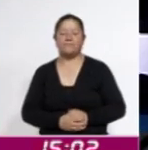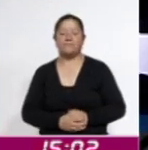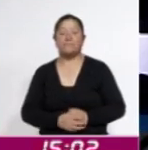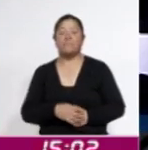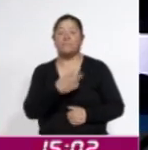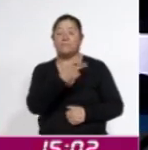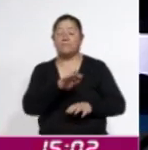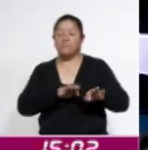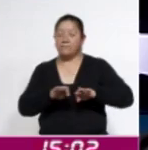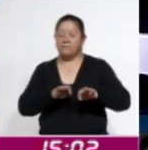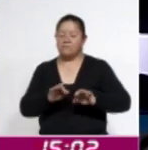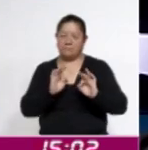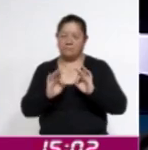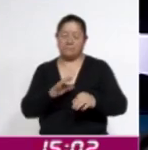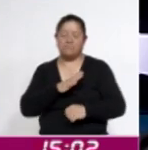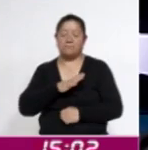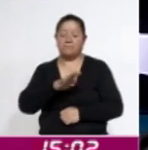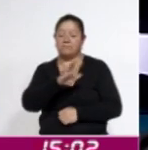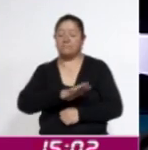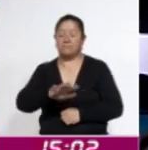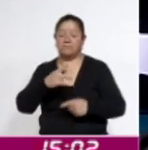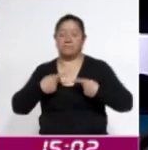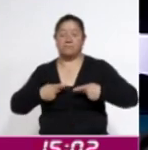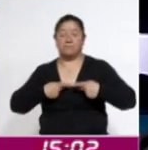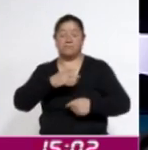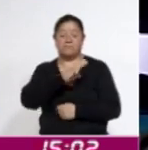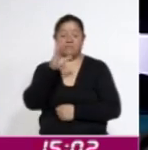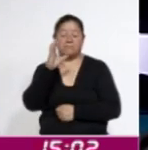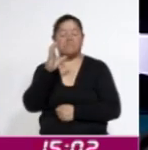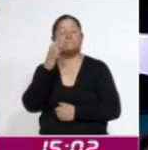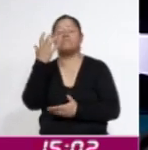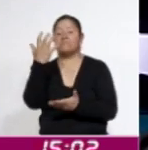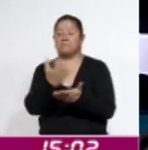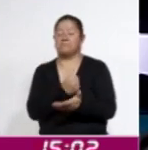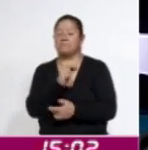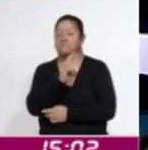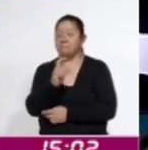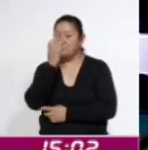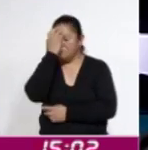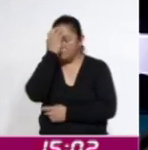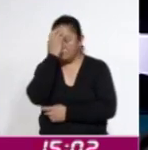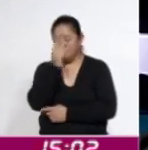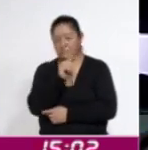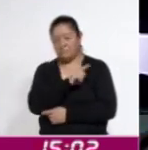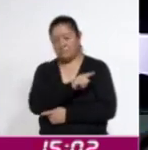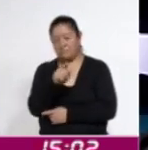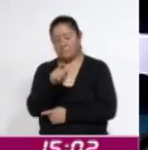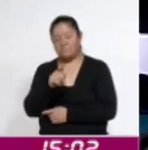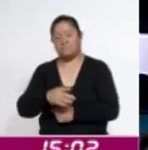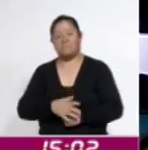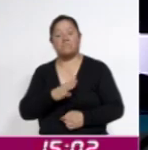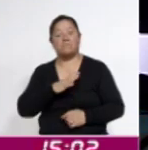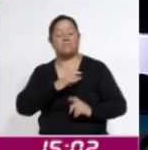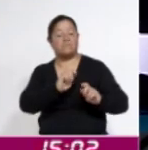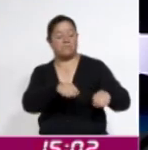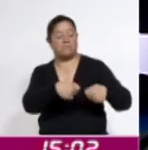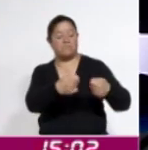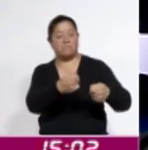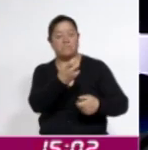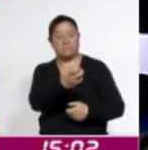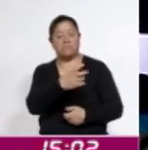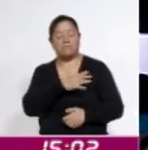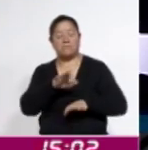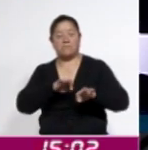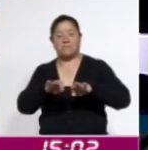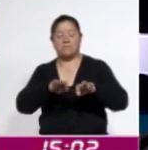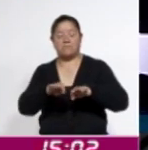trabajo. Son productores exitosos y que se les reconoce, se les entrega el mérito. Es un mérito al